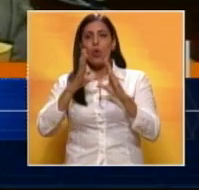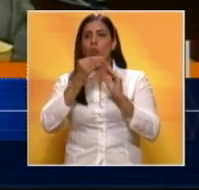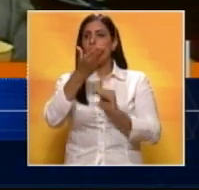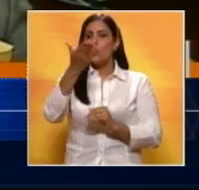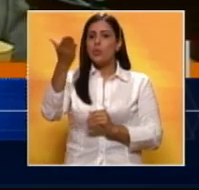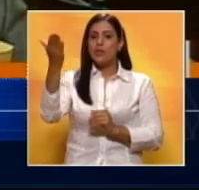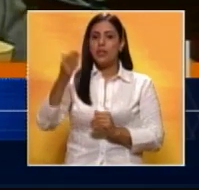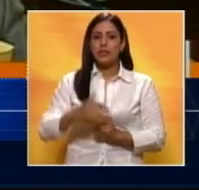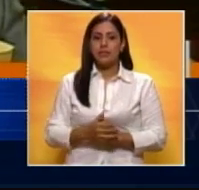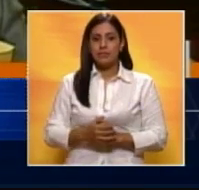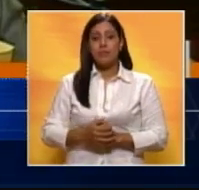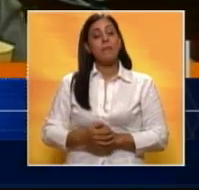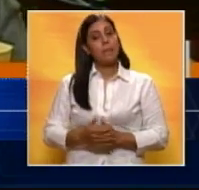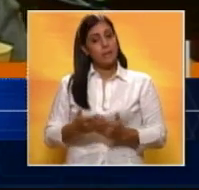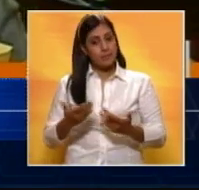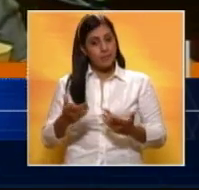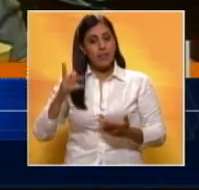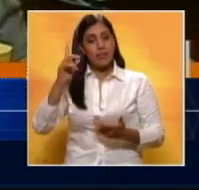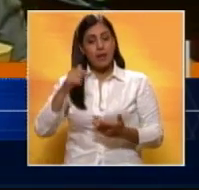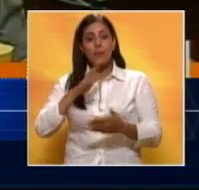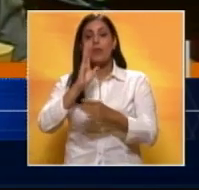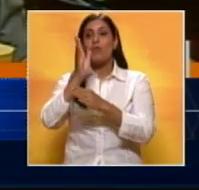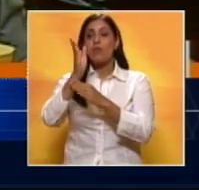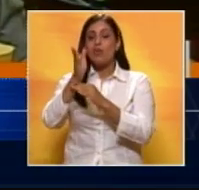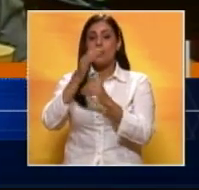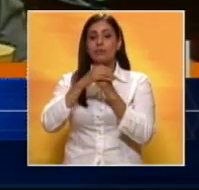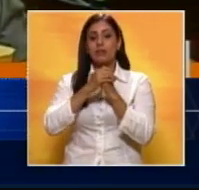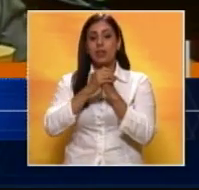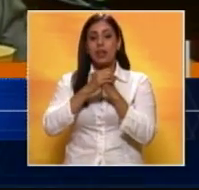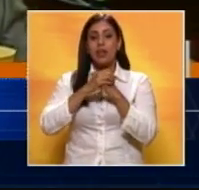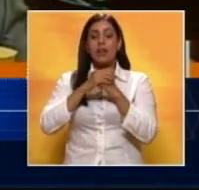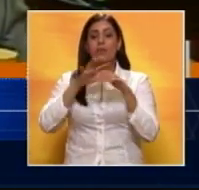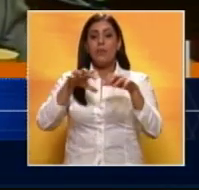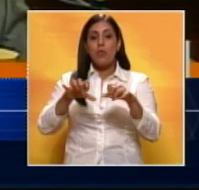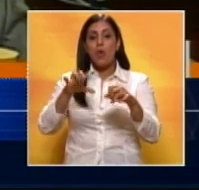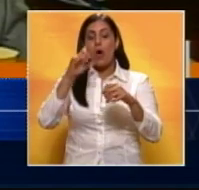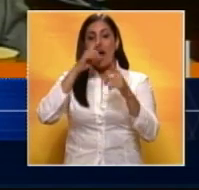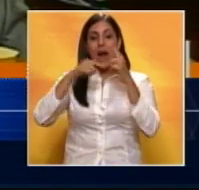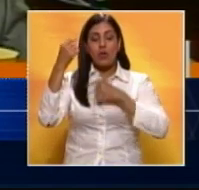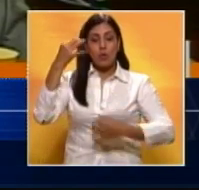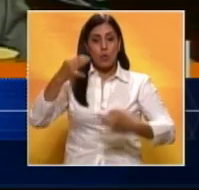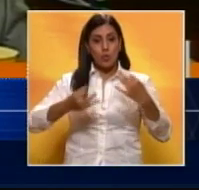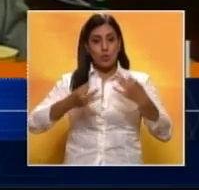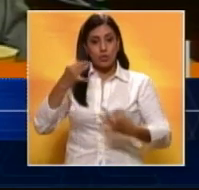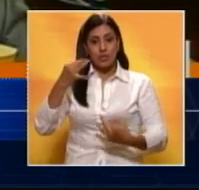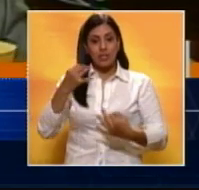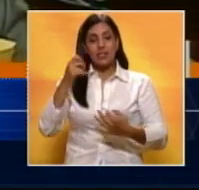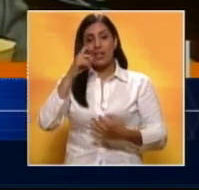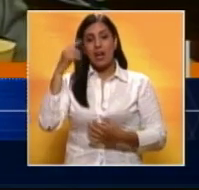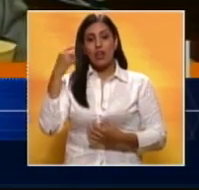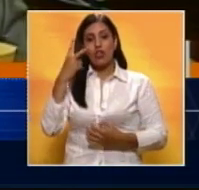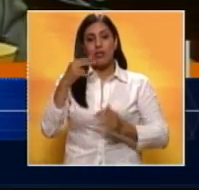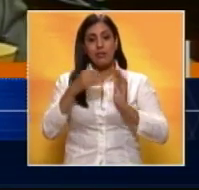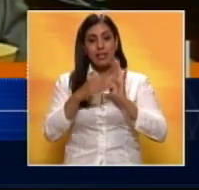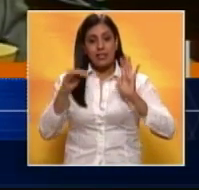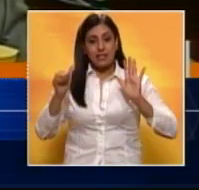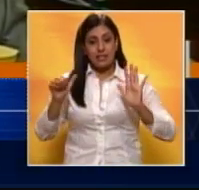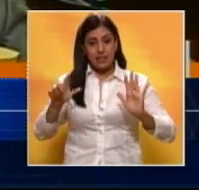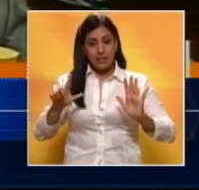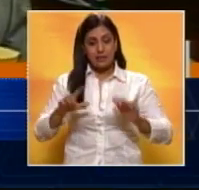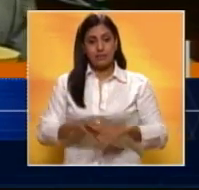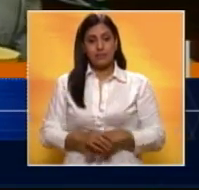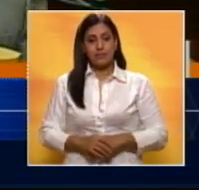todos ustedes. De hecho, también asistió a la instalación del año judicial en el año